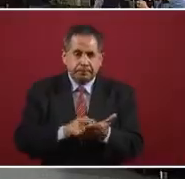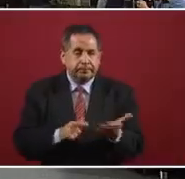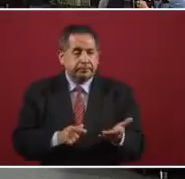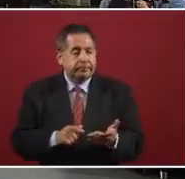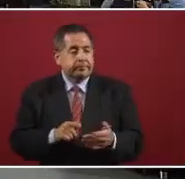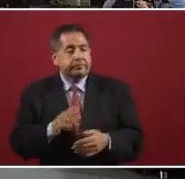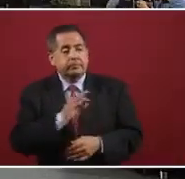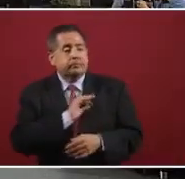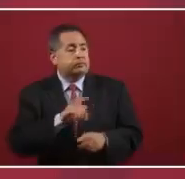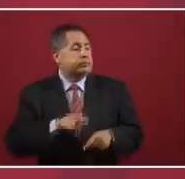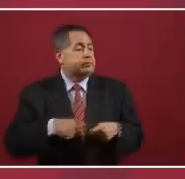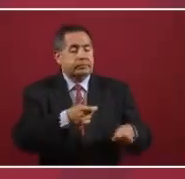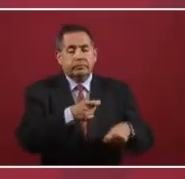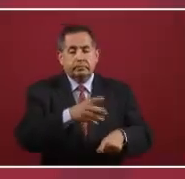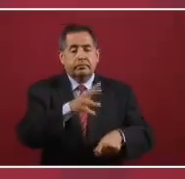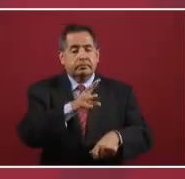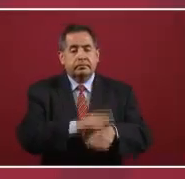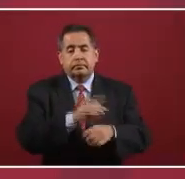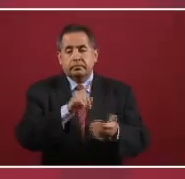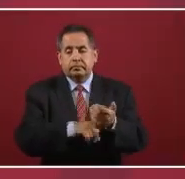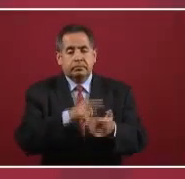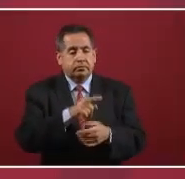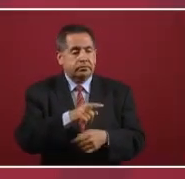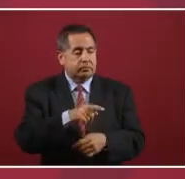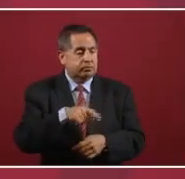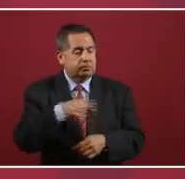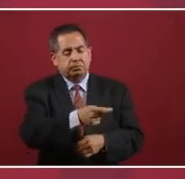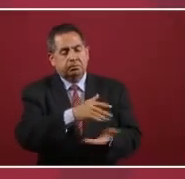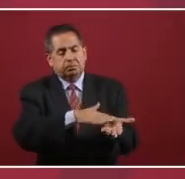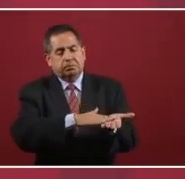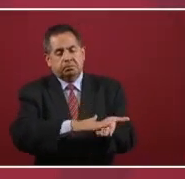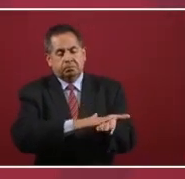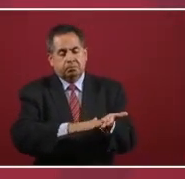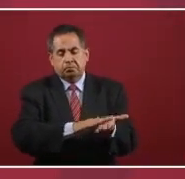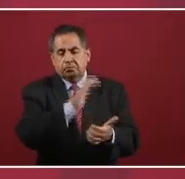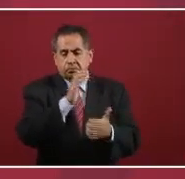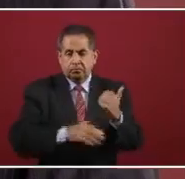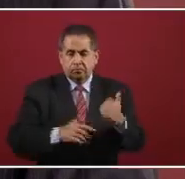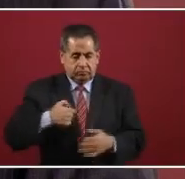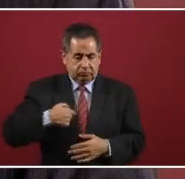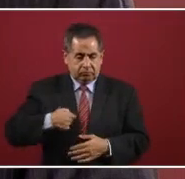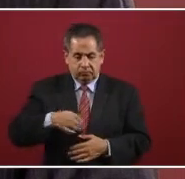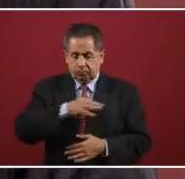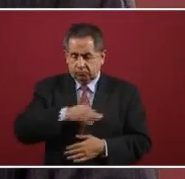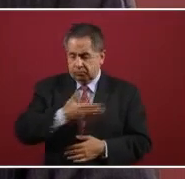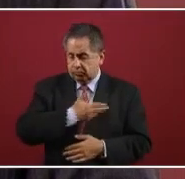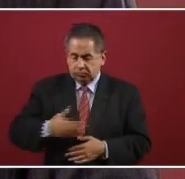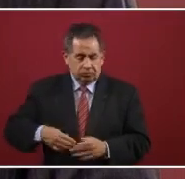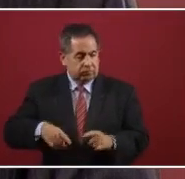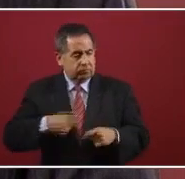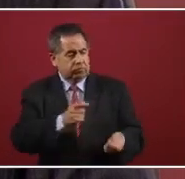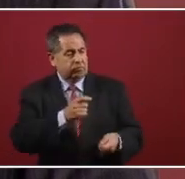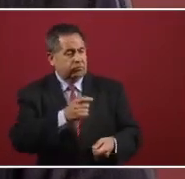de que se puedan conceder indultos, que yo pueda